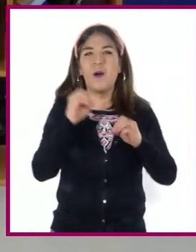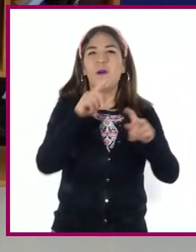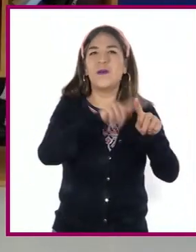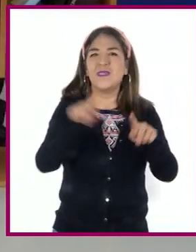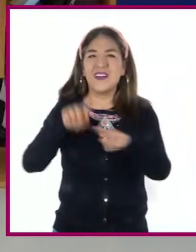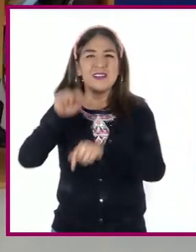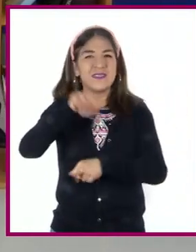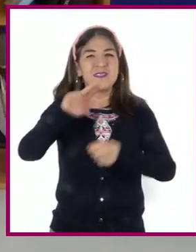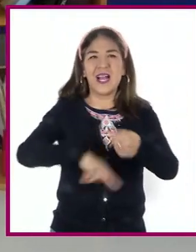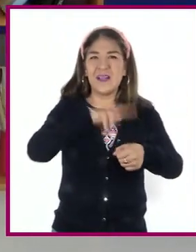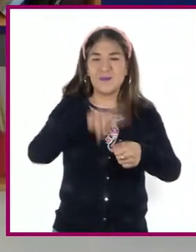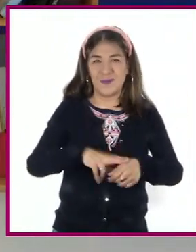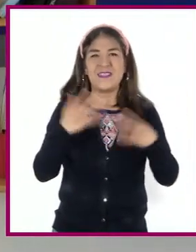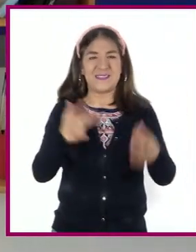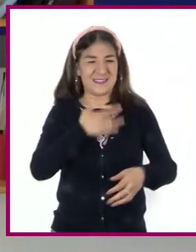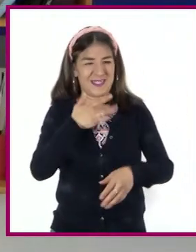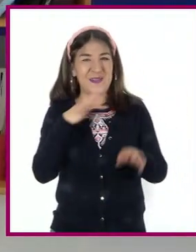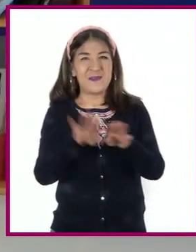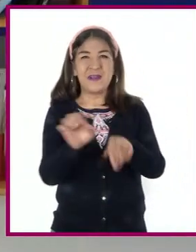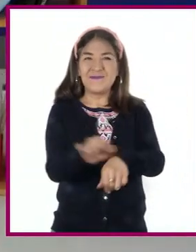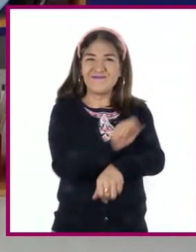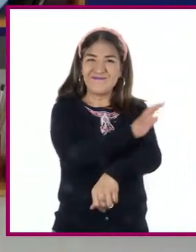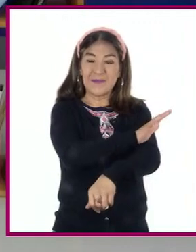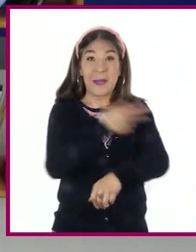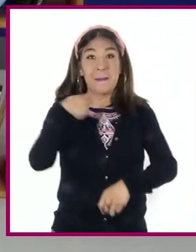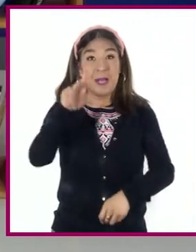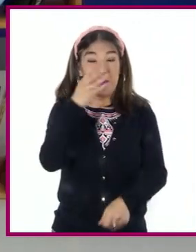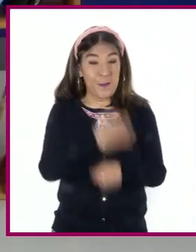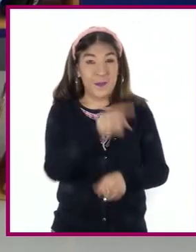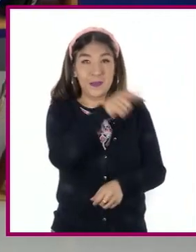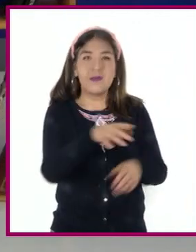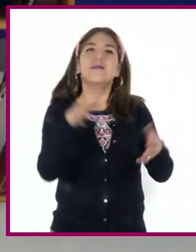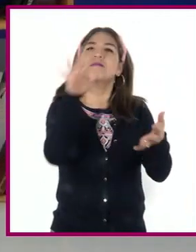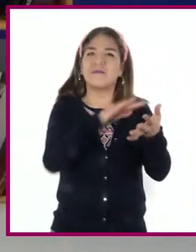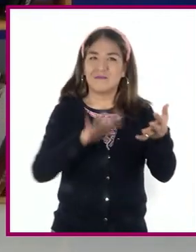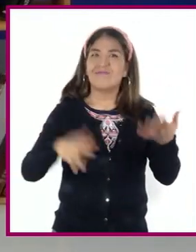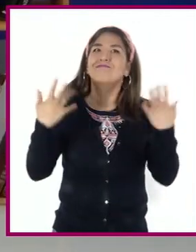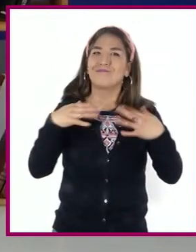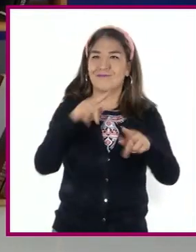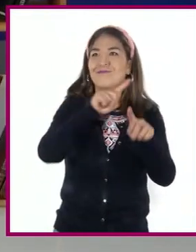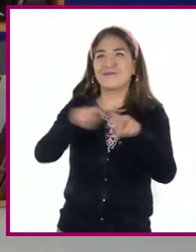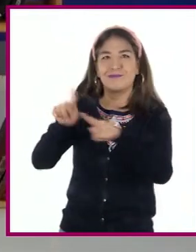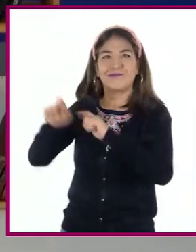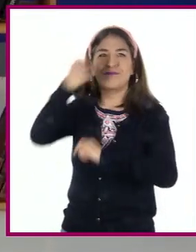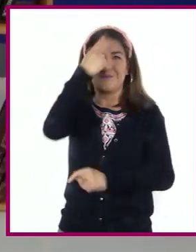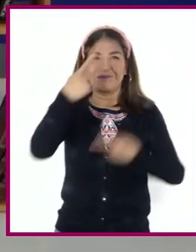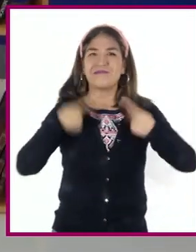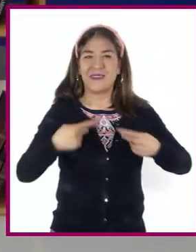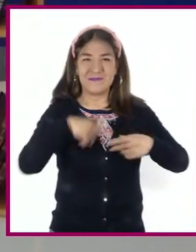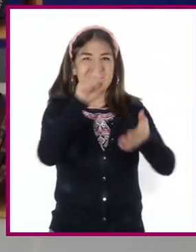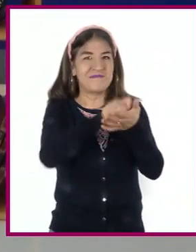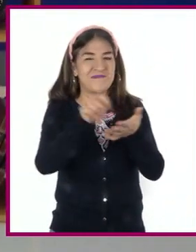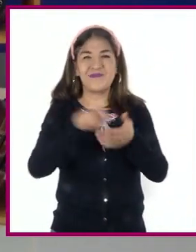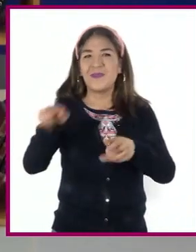y revisar sus apuntes. Ximatikaj, noche tle inkipawasek huan